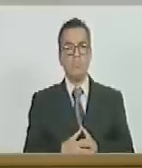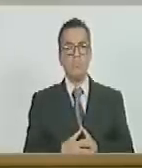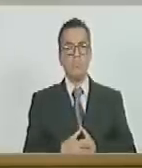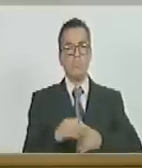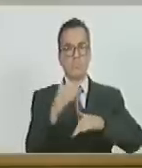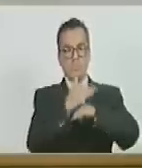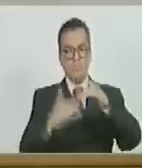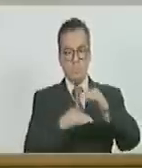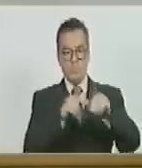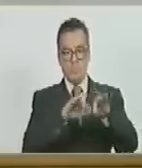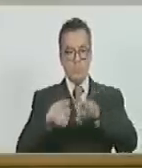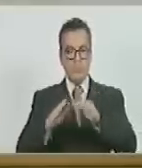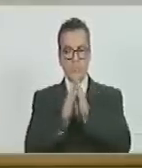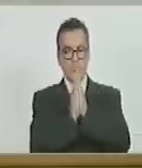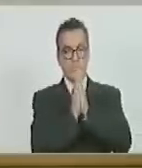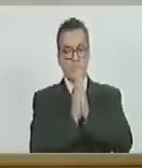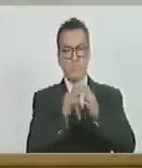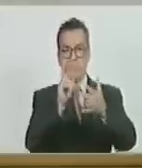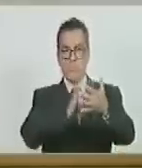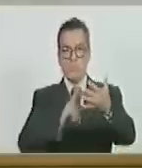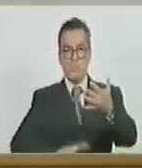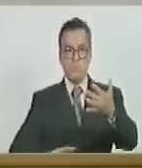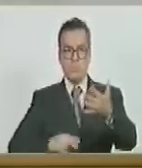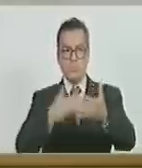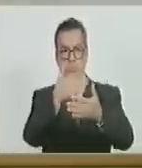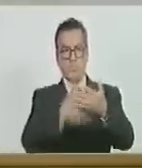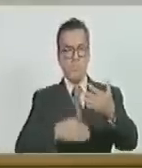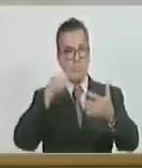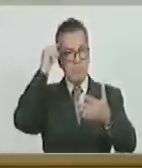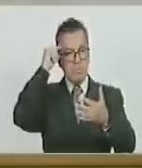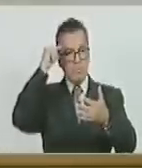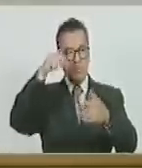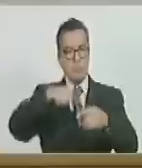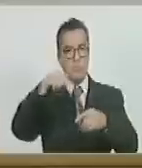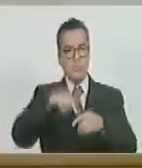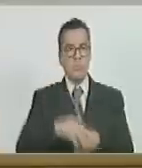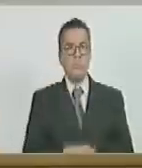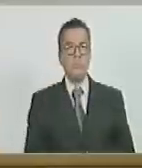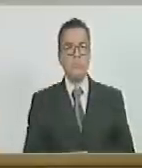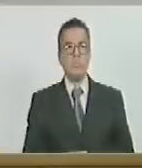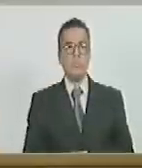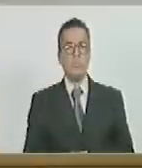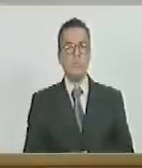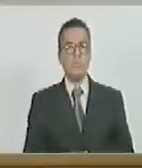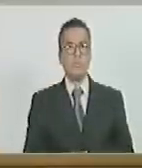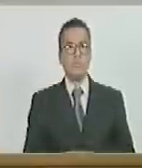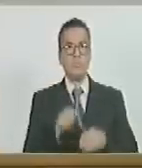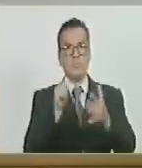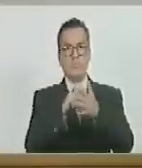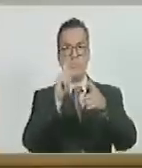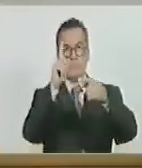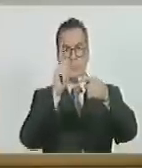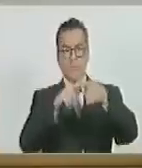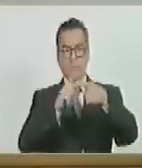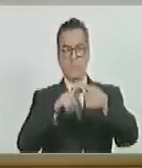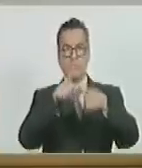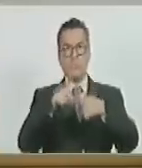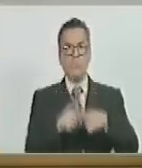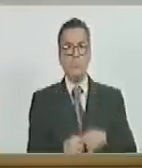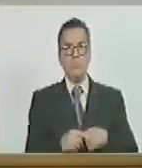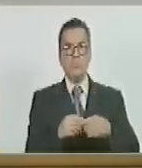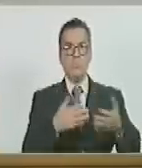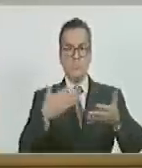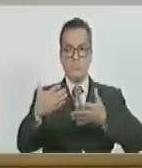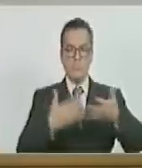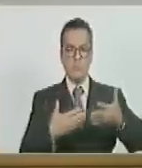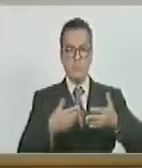Ciudadana, su secretaria, por favor, sírvase a dar lectura a la propuesta del orden del día de hoy. Punto número 1.